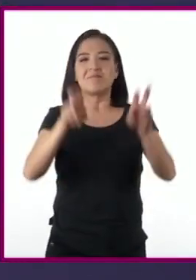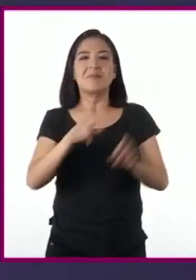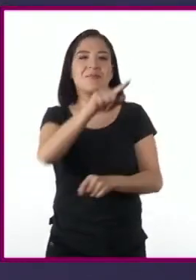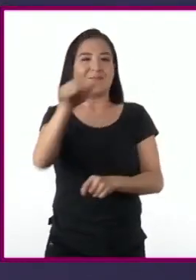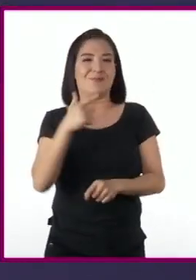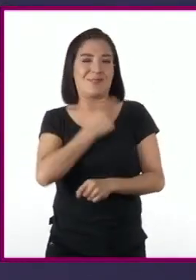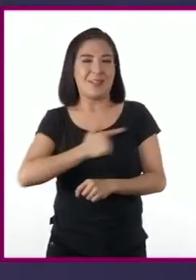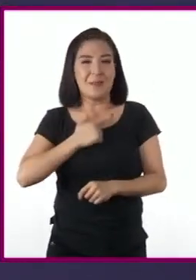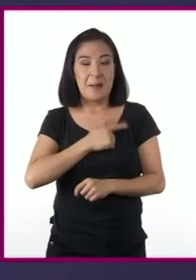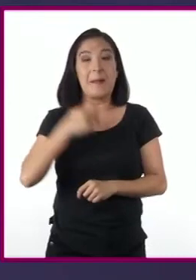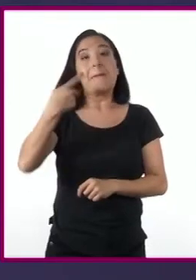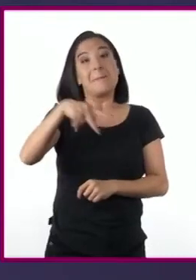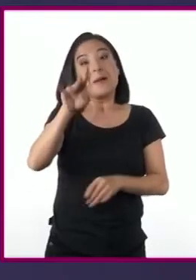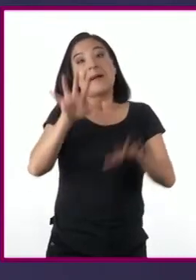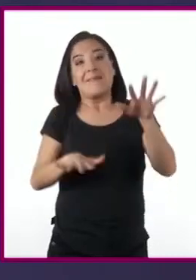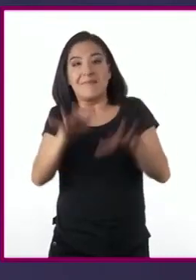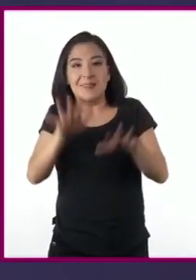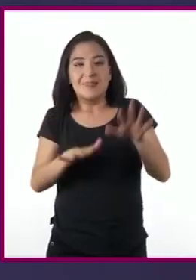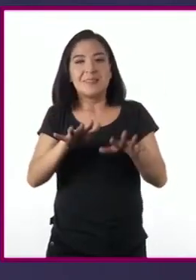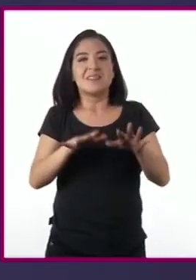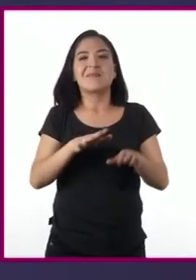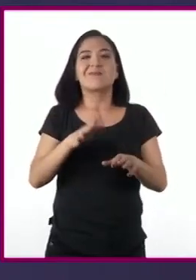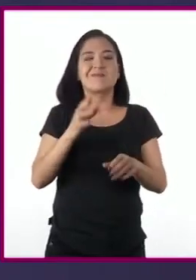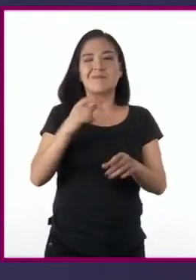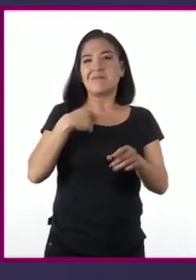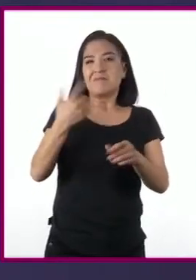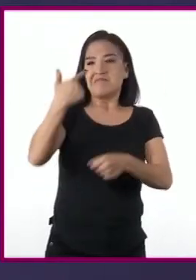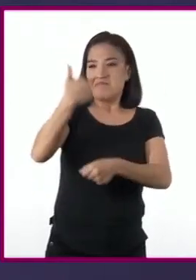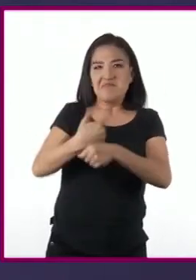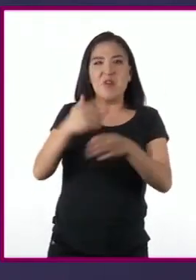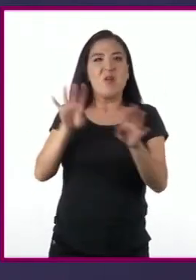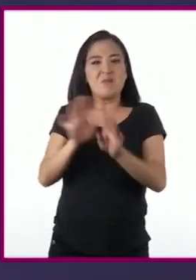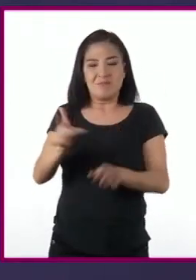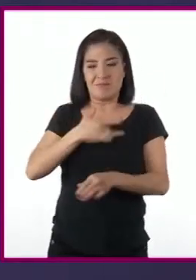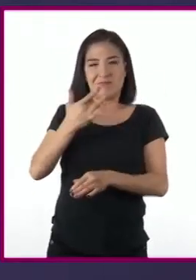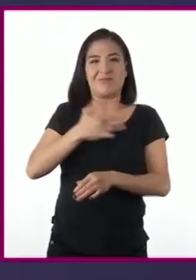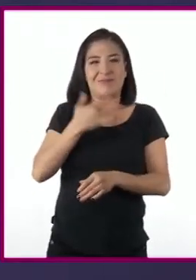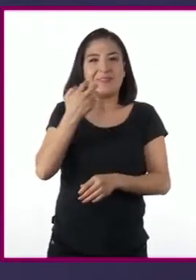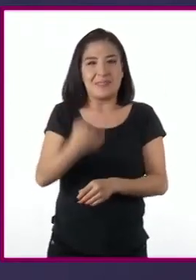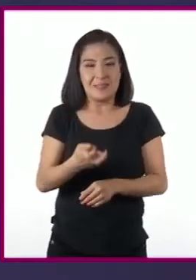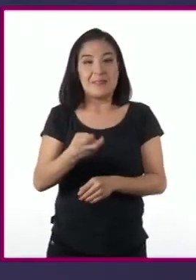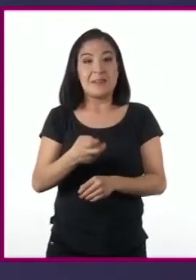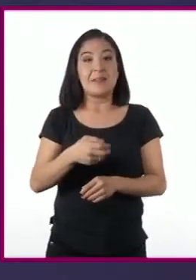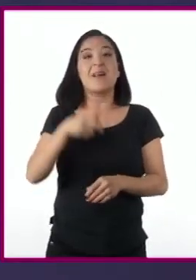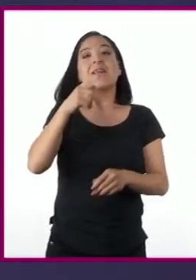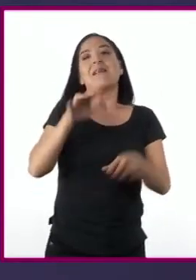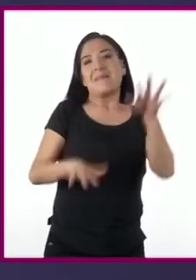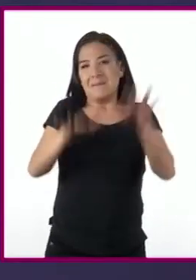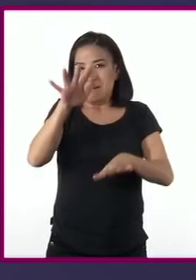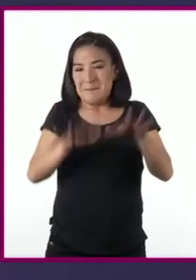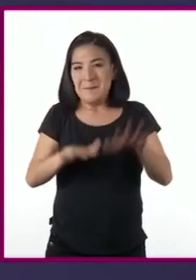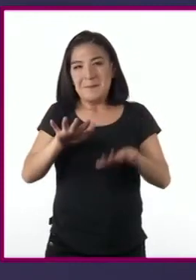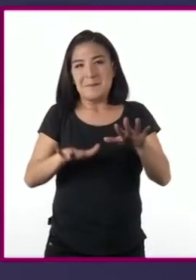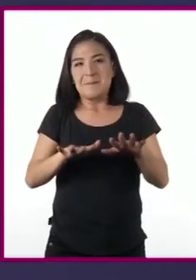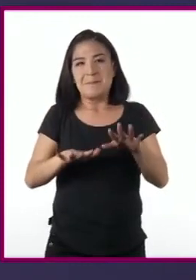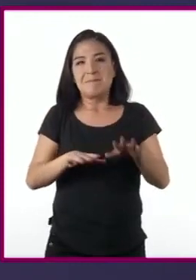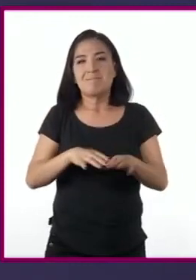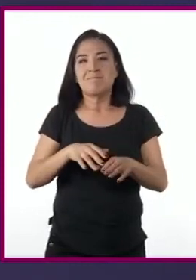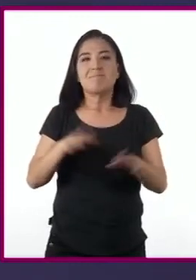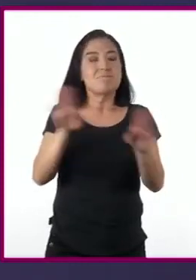gustan, pero en ocasiones no nos damos cuenta de ellos, ya que la mayoría de las veces no